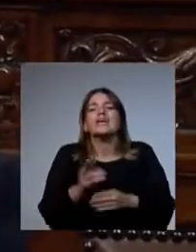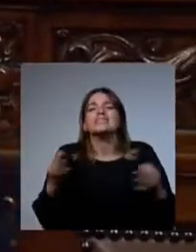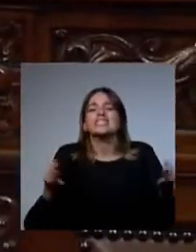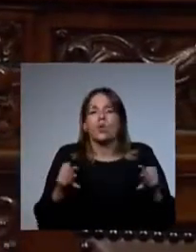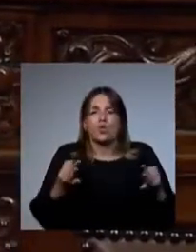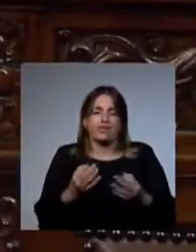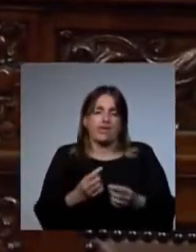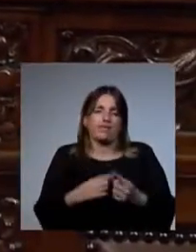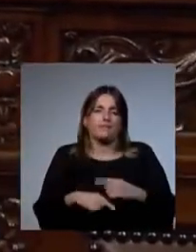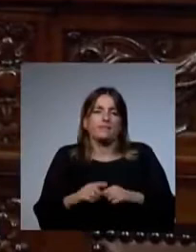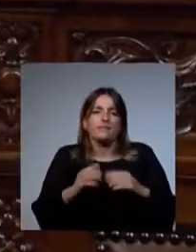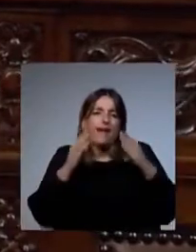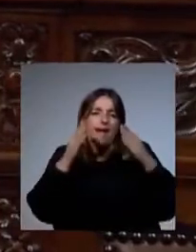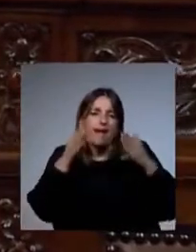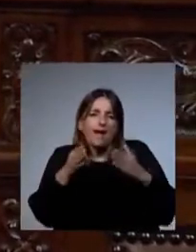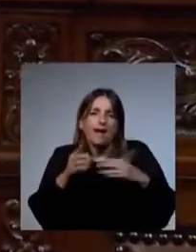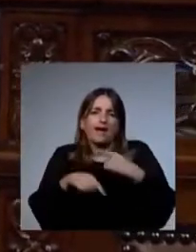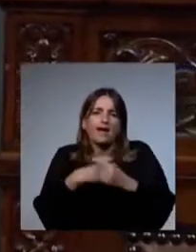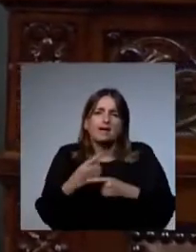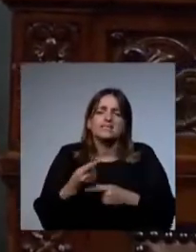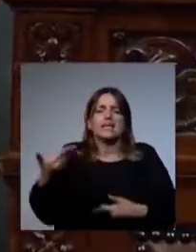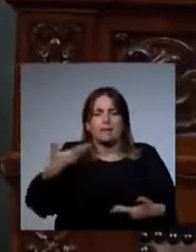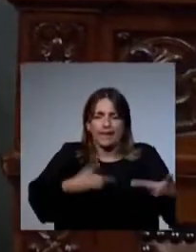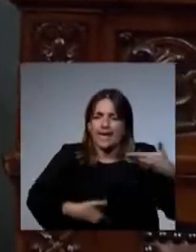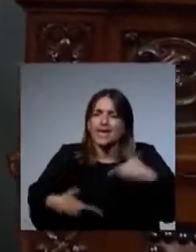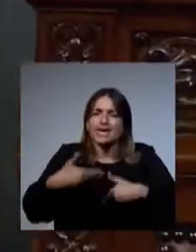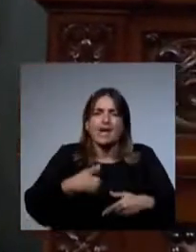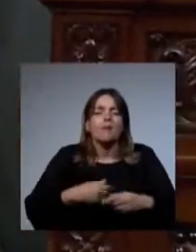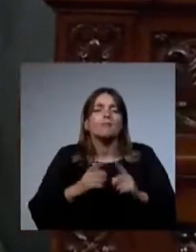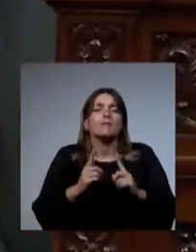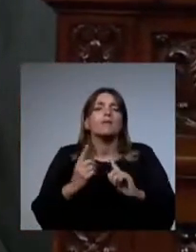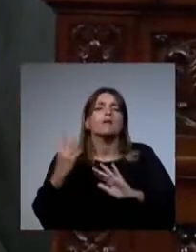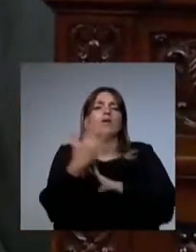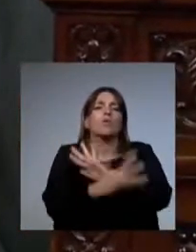así a un extendido reclamo en todo el país rural.